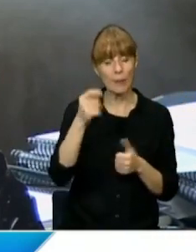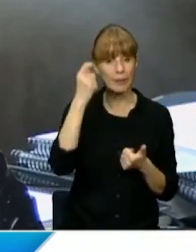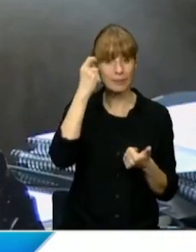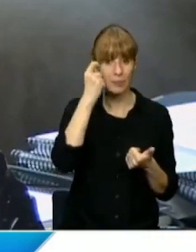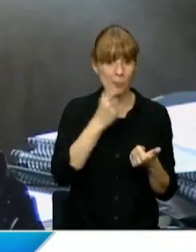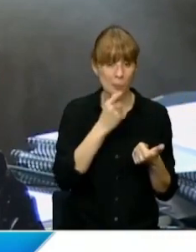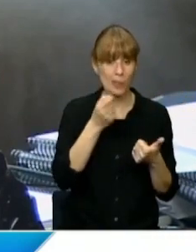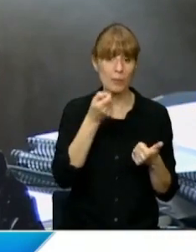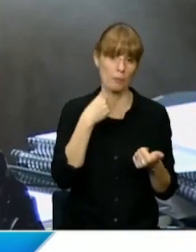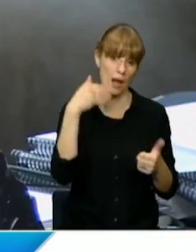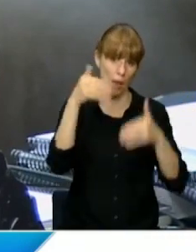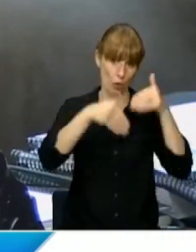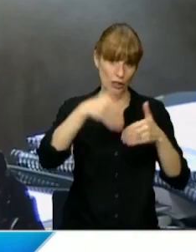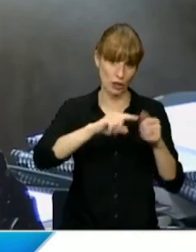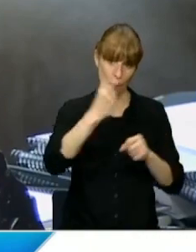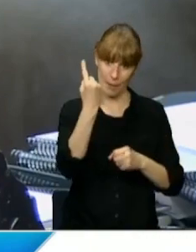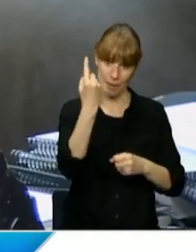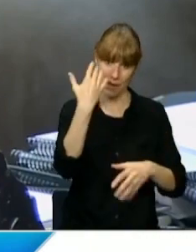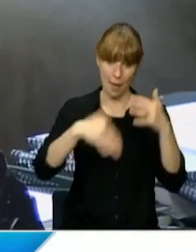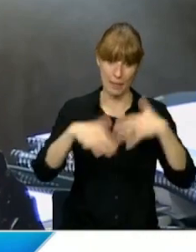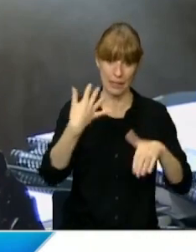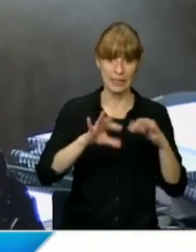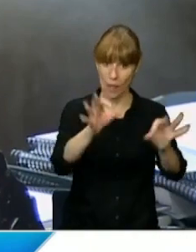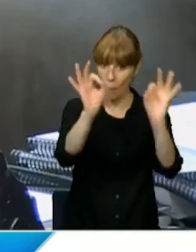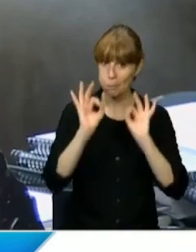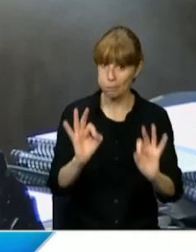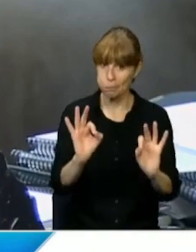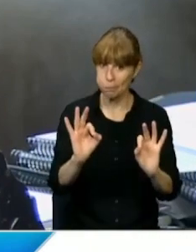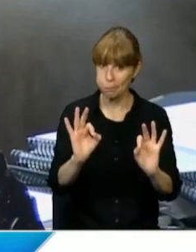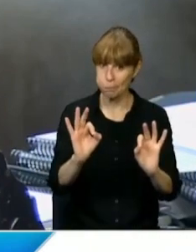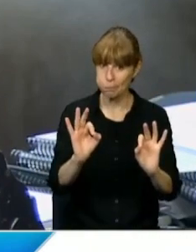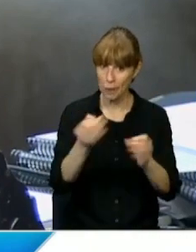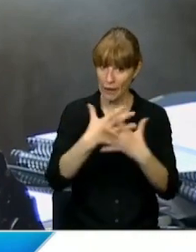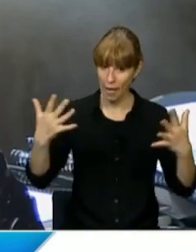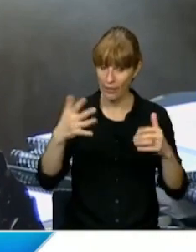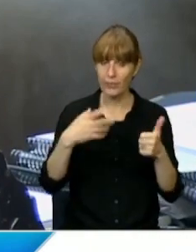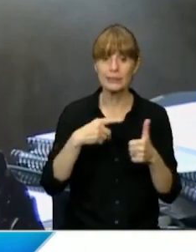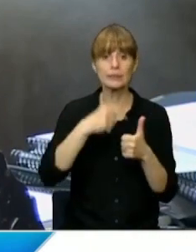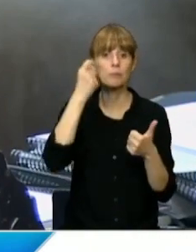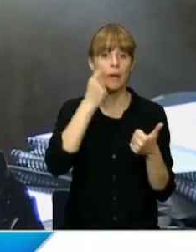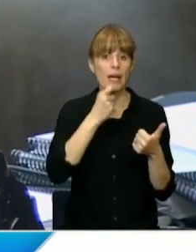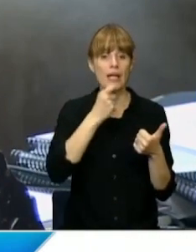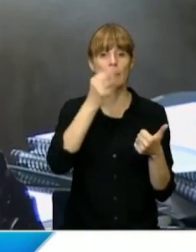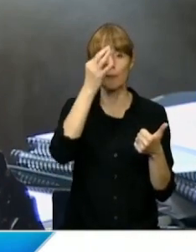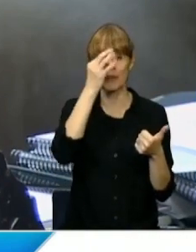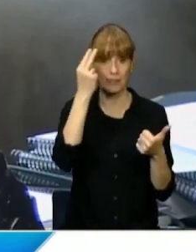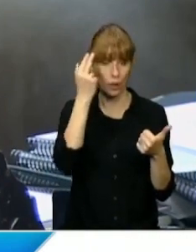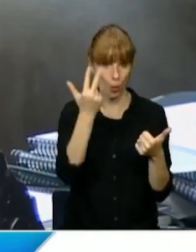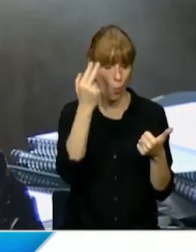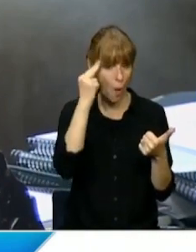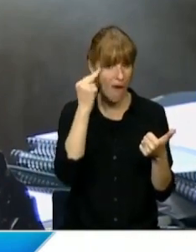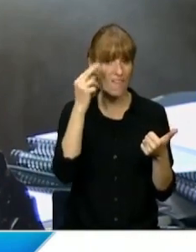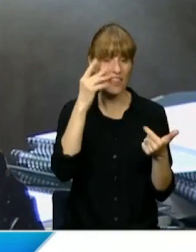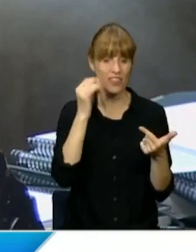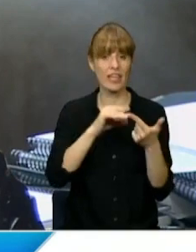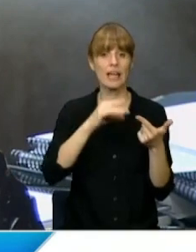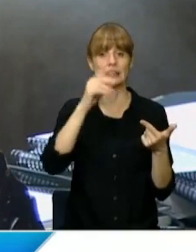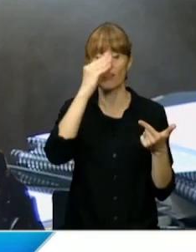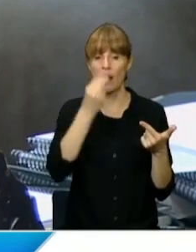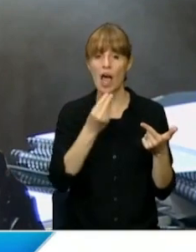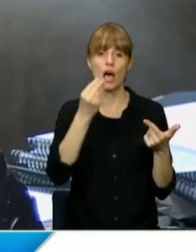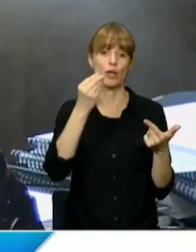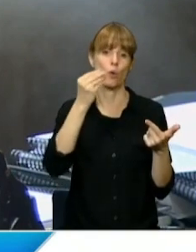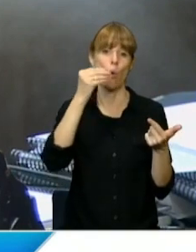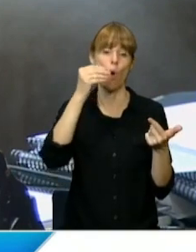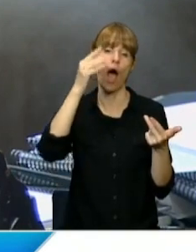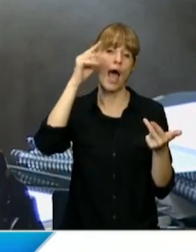para que le votemos las primeras emergencias, completas, incisivas, grandes. Menem 29 días, De la Rúa 5 días, Duhalde 2 días,